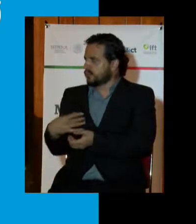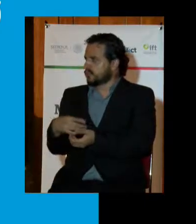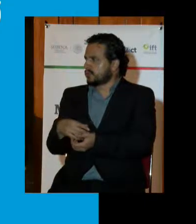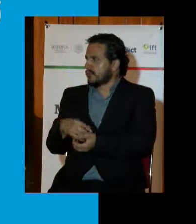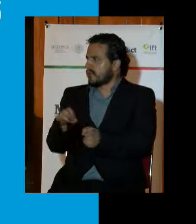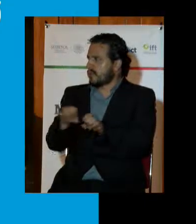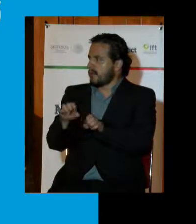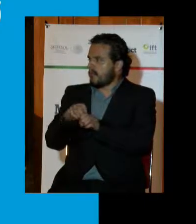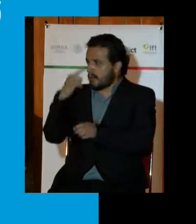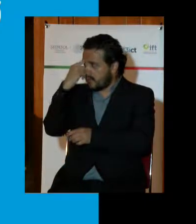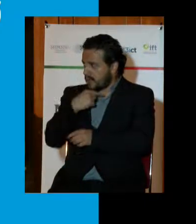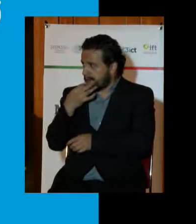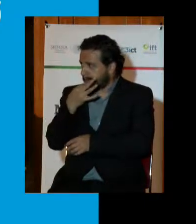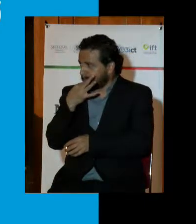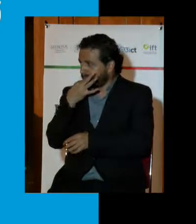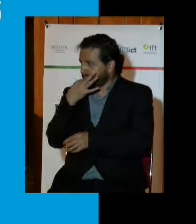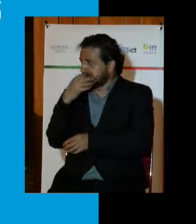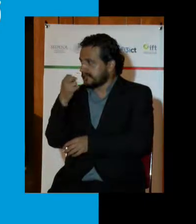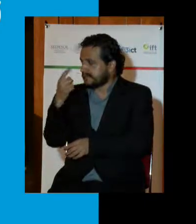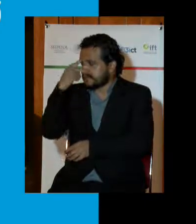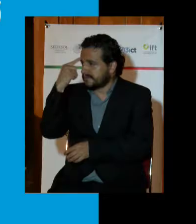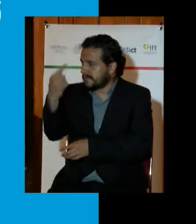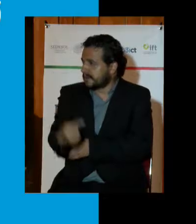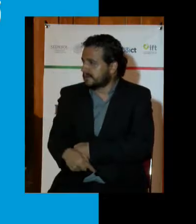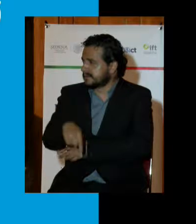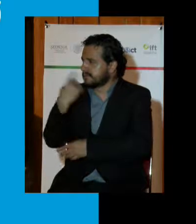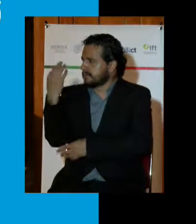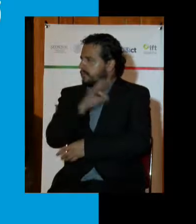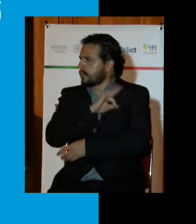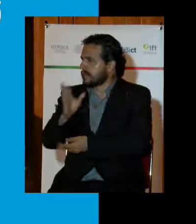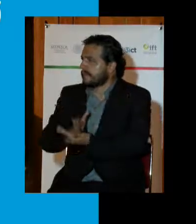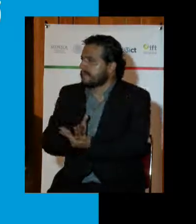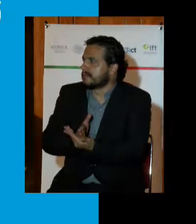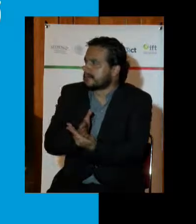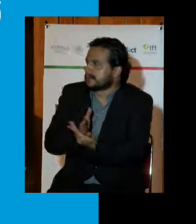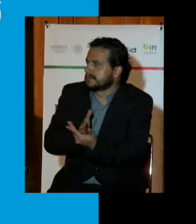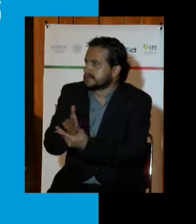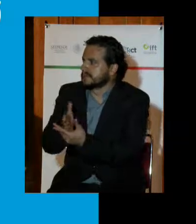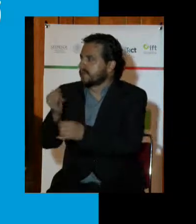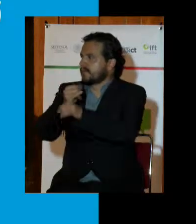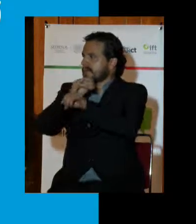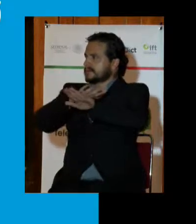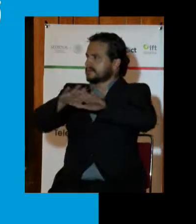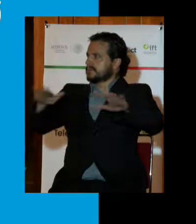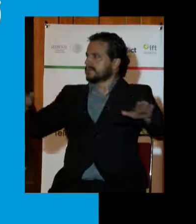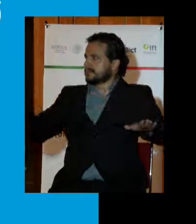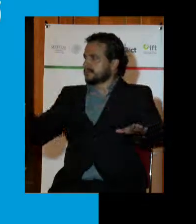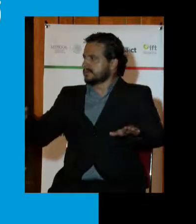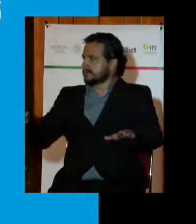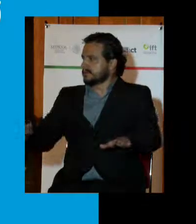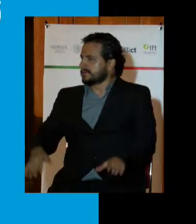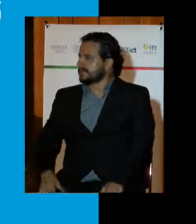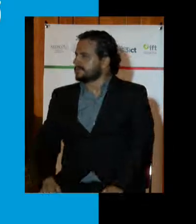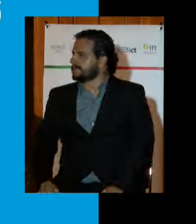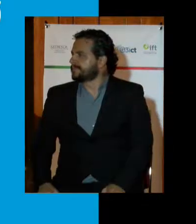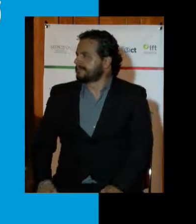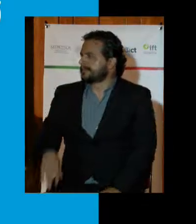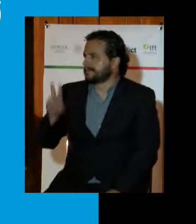Es esta facilidad de acceder a la información. No están ustedes para saberlo ni yo para contarlo,